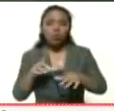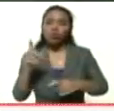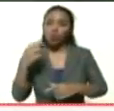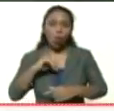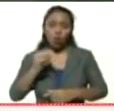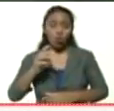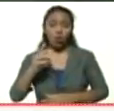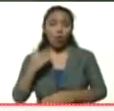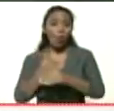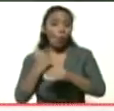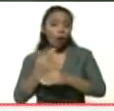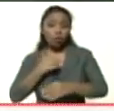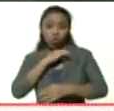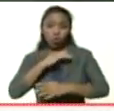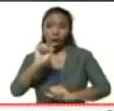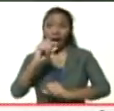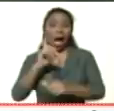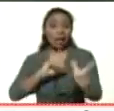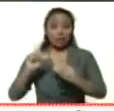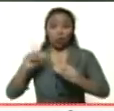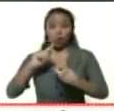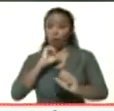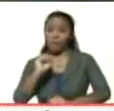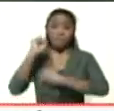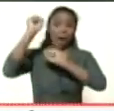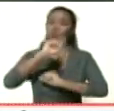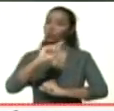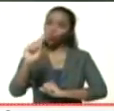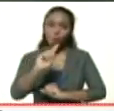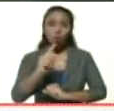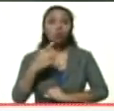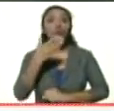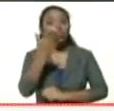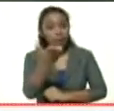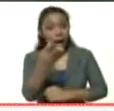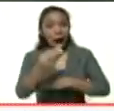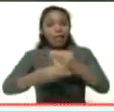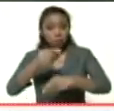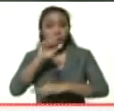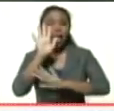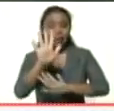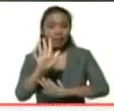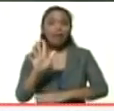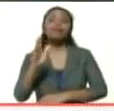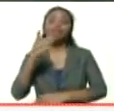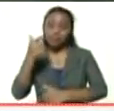cantar victoria tan temprano, pero sí podemos decir que lo que usted está haciendo ha sido útil,